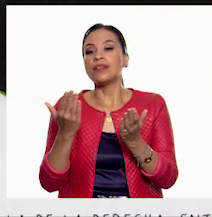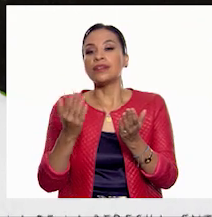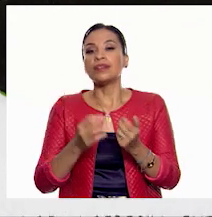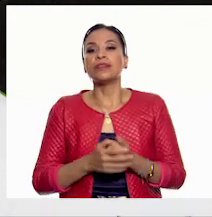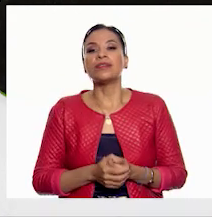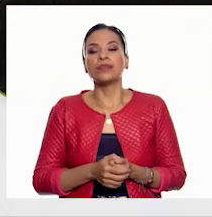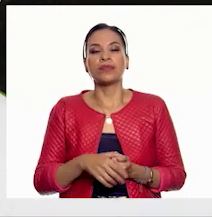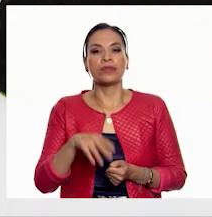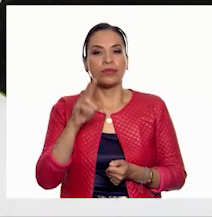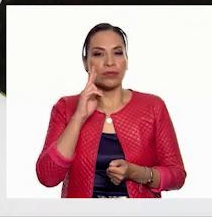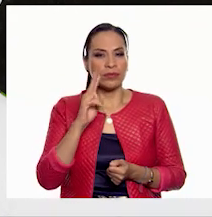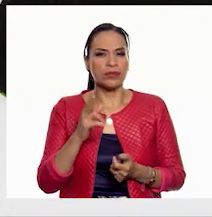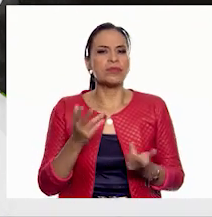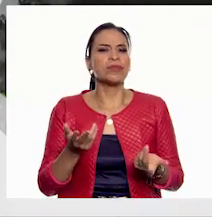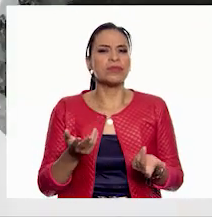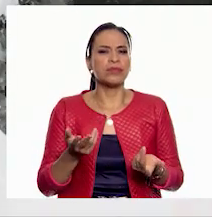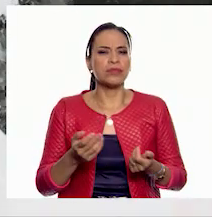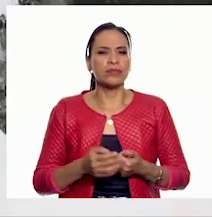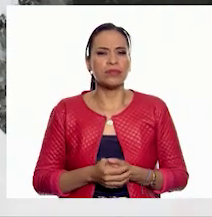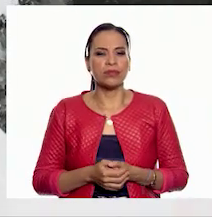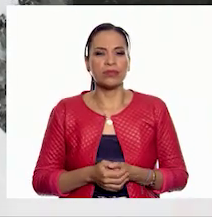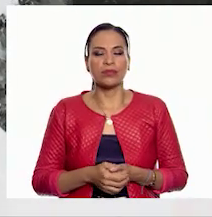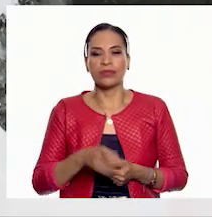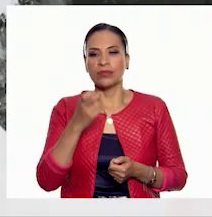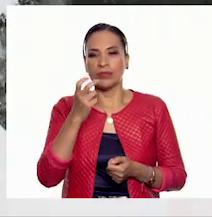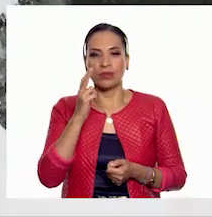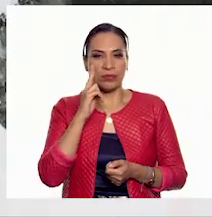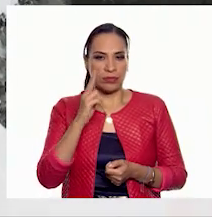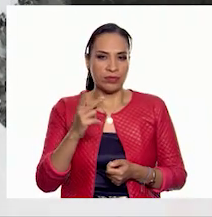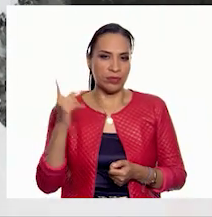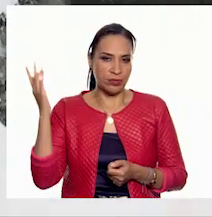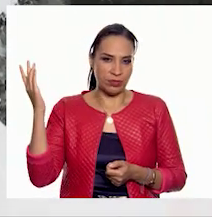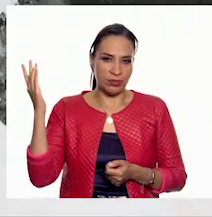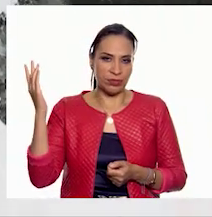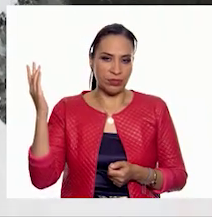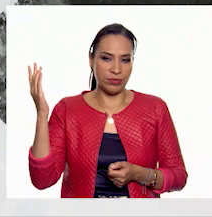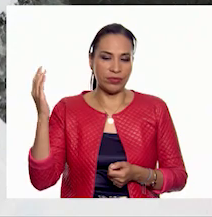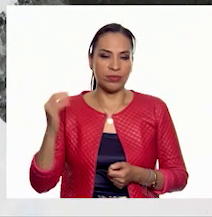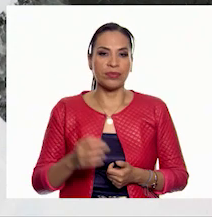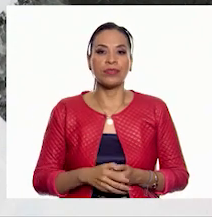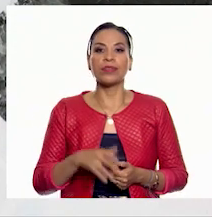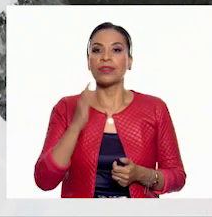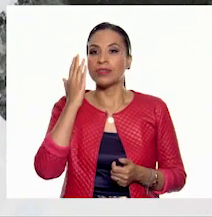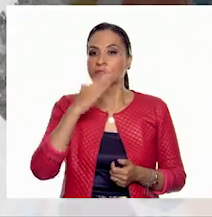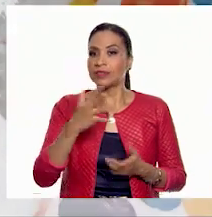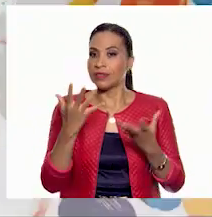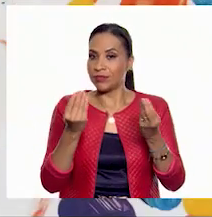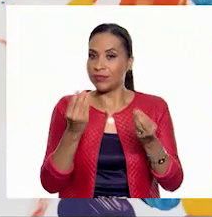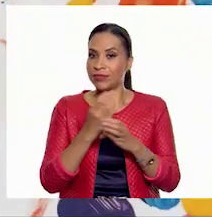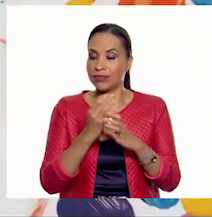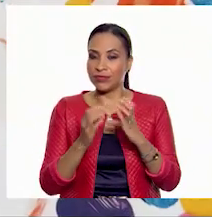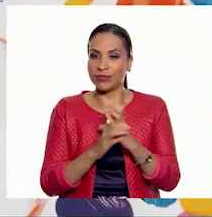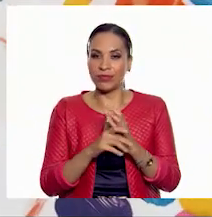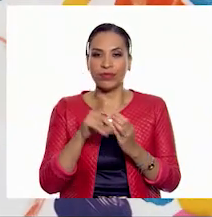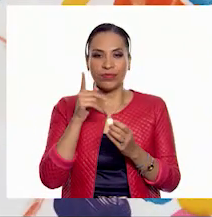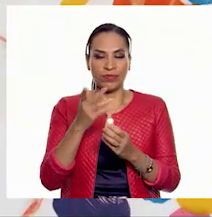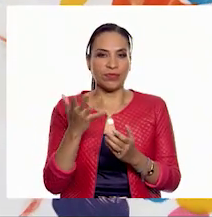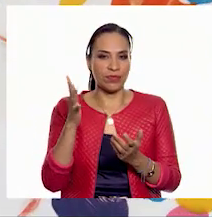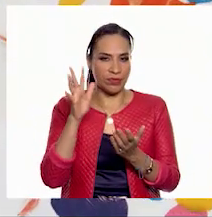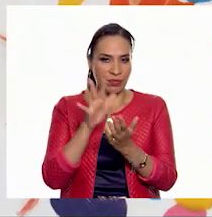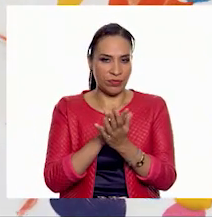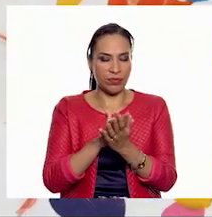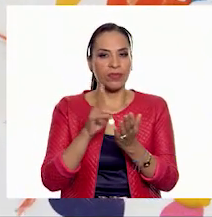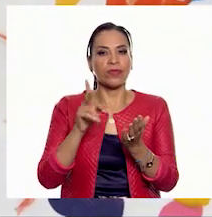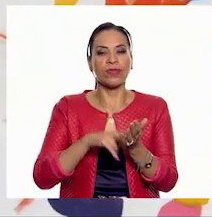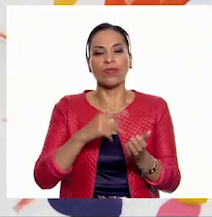derecha, entonces, este es el resultado. Ya sabes mucho. Pon tu mano,